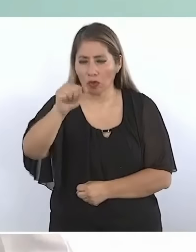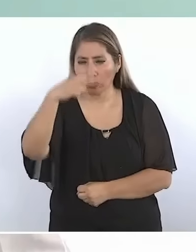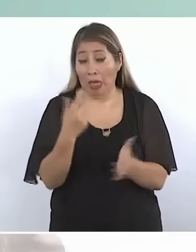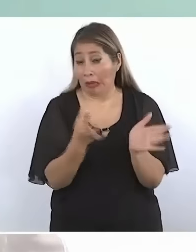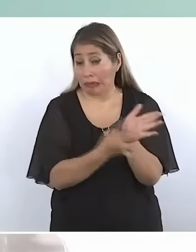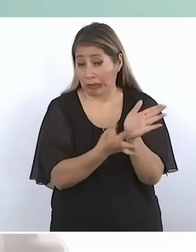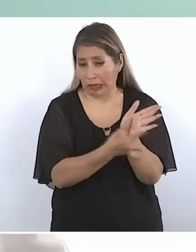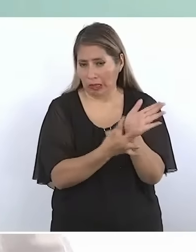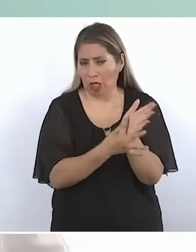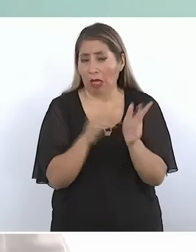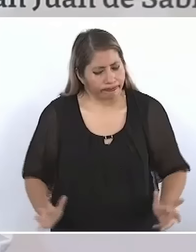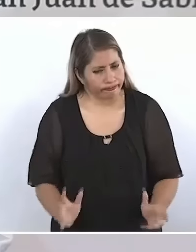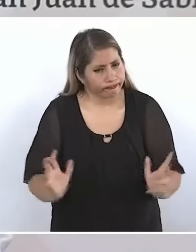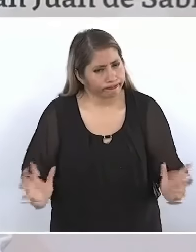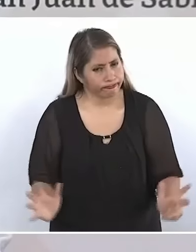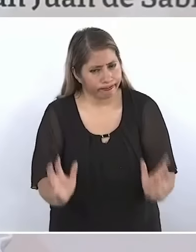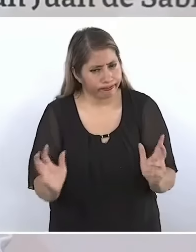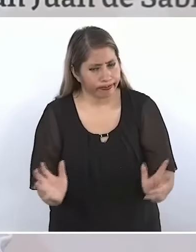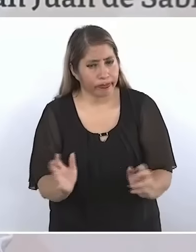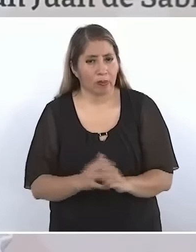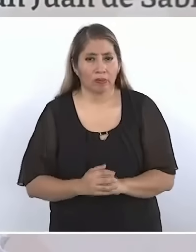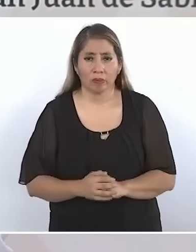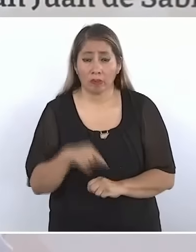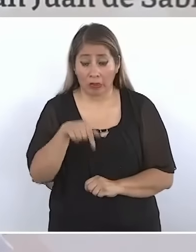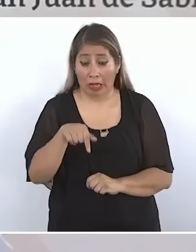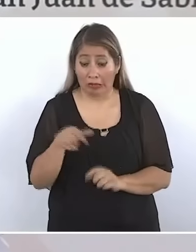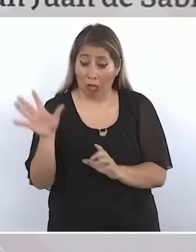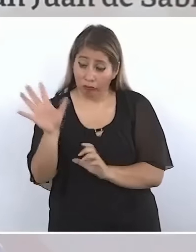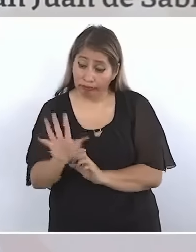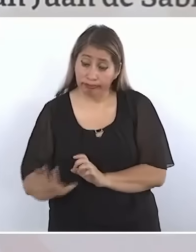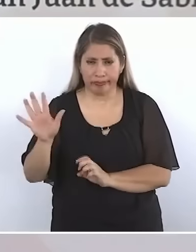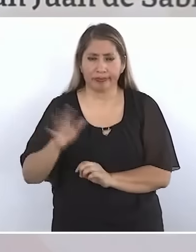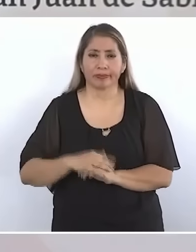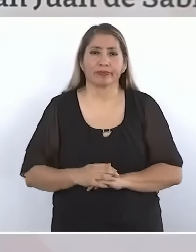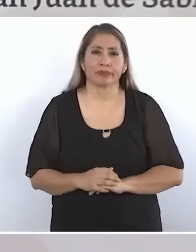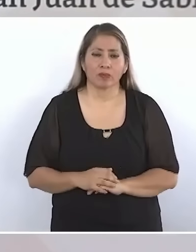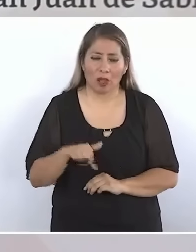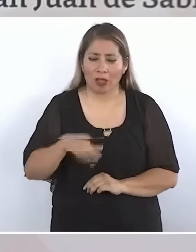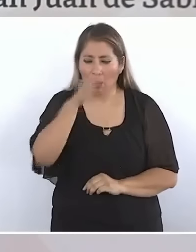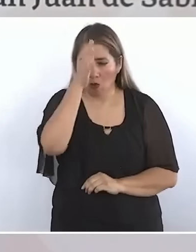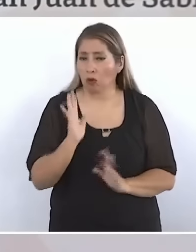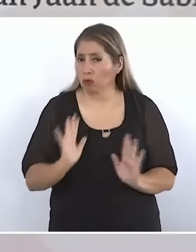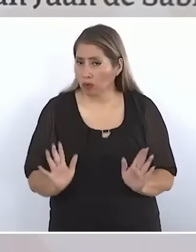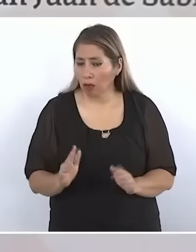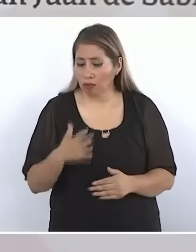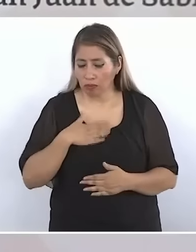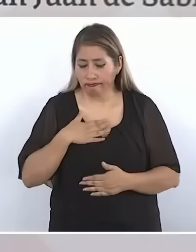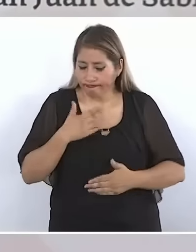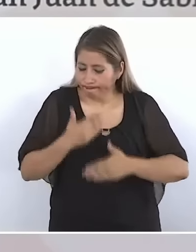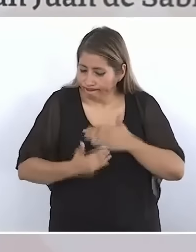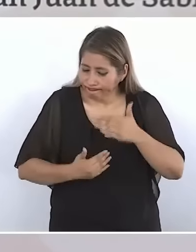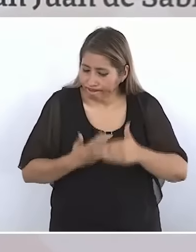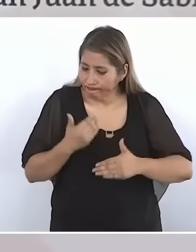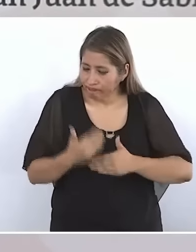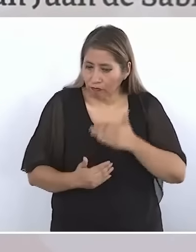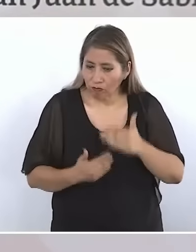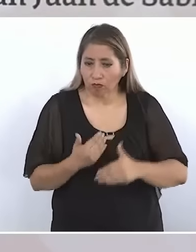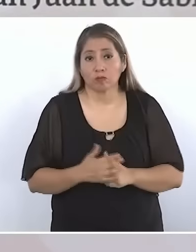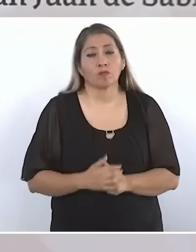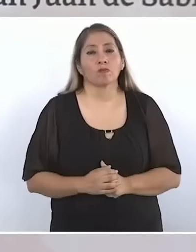que impulsarse esta zona. Nosotros avanzamos, no logramos